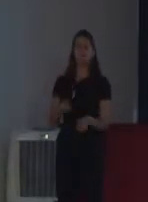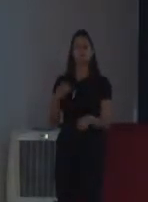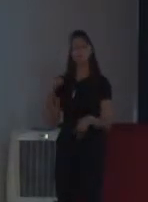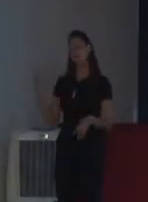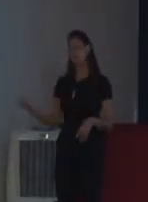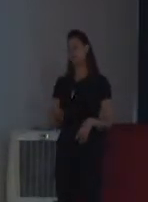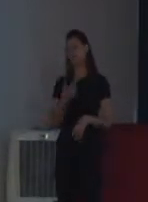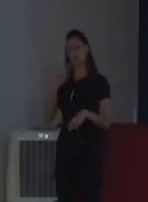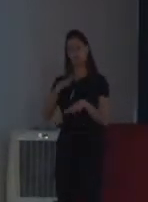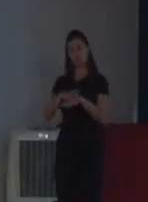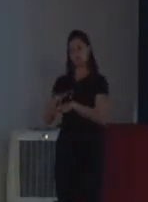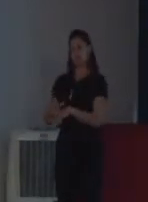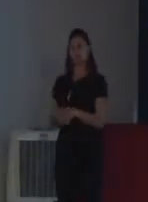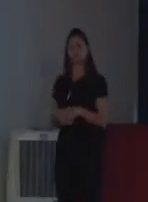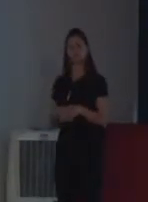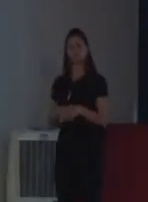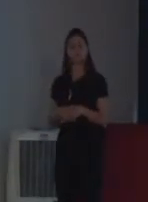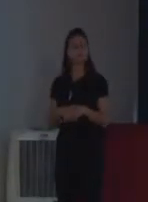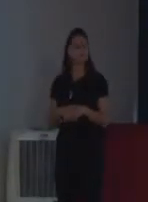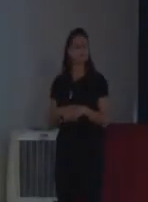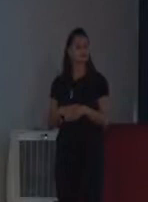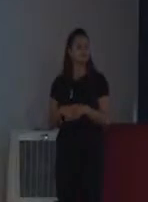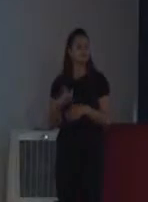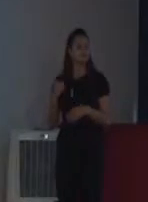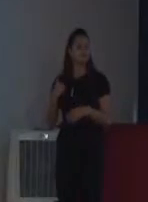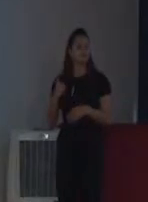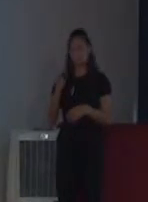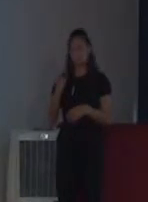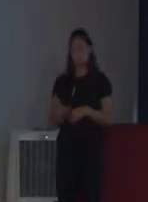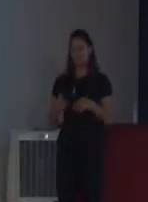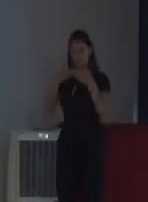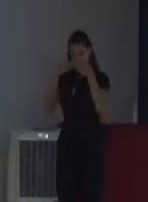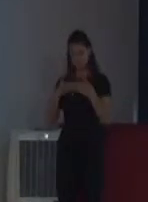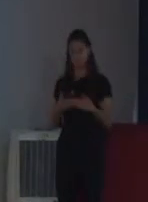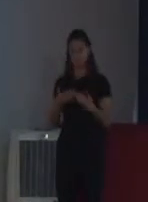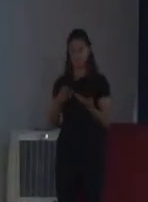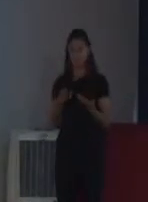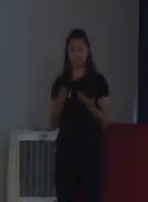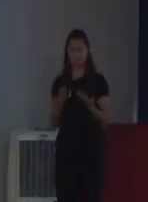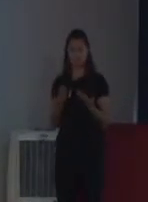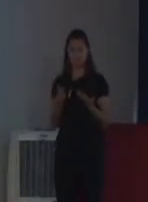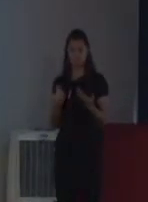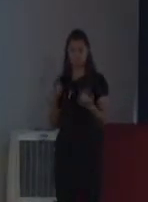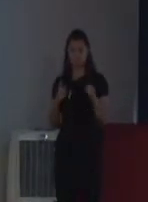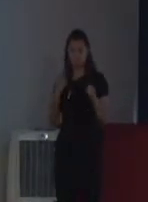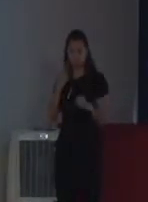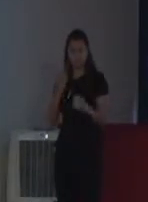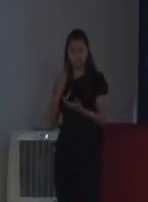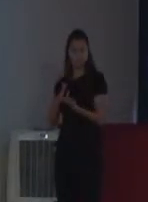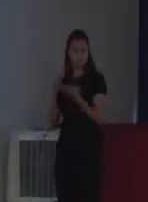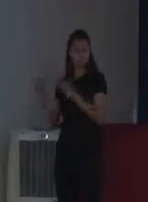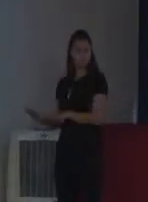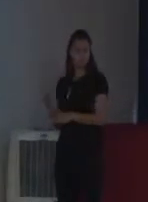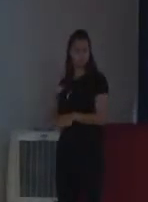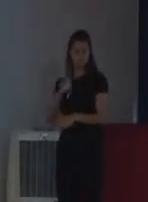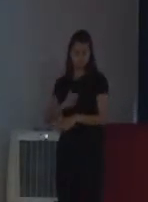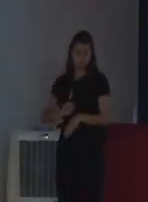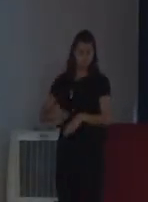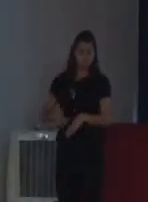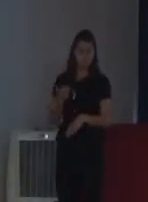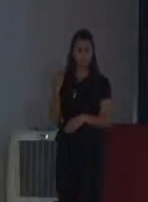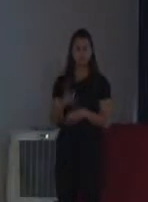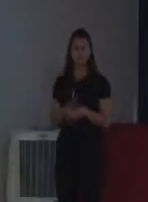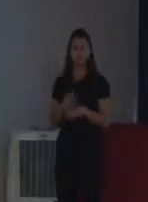yo vuelvo y reitero, o sea, yo como persona con discapacidad no estoy exento de perder a mis padres y eso me va a